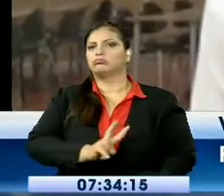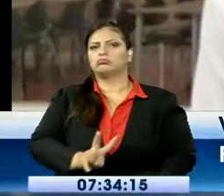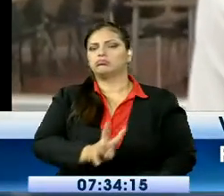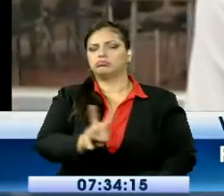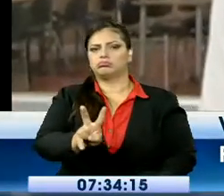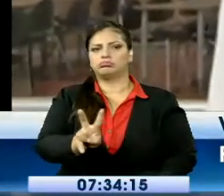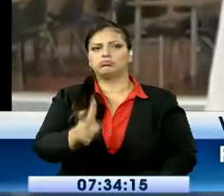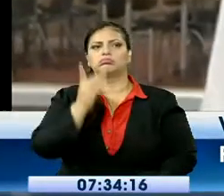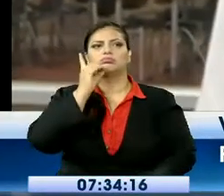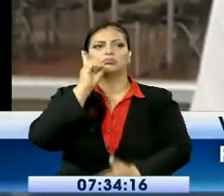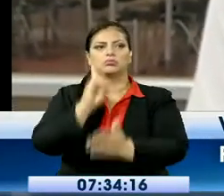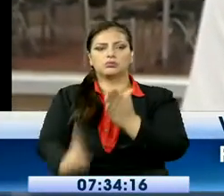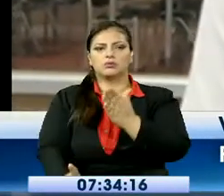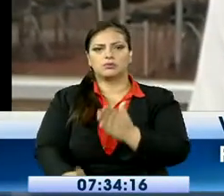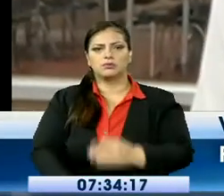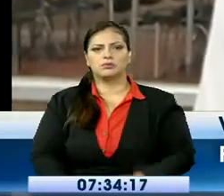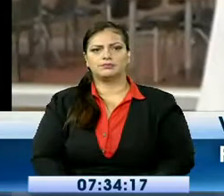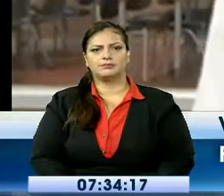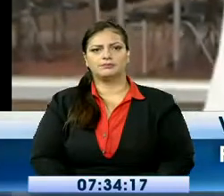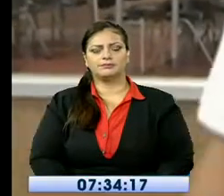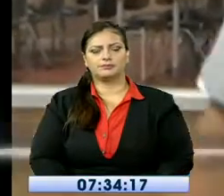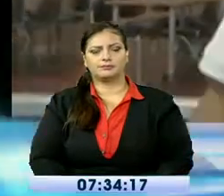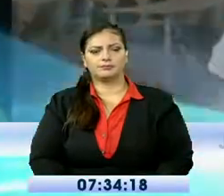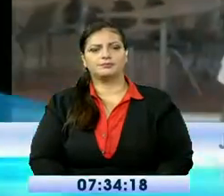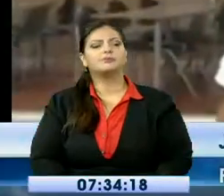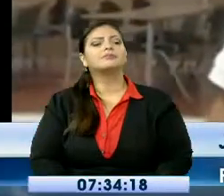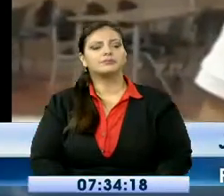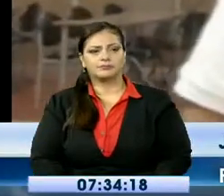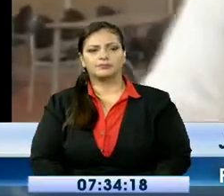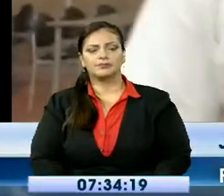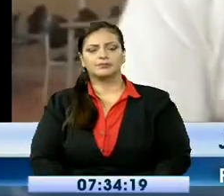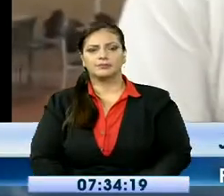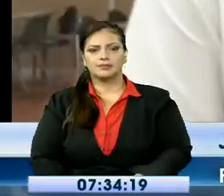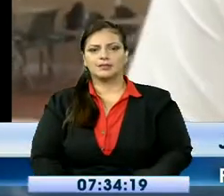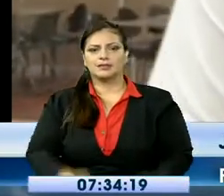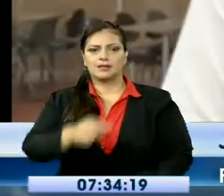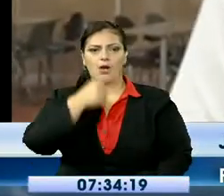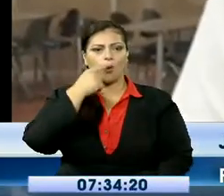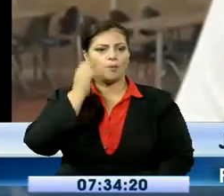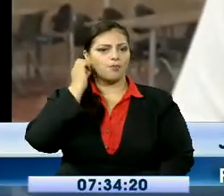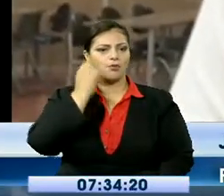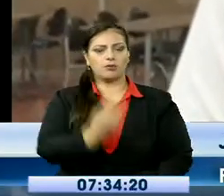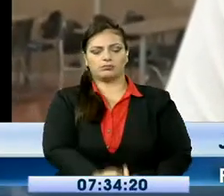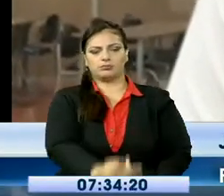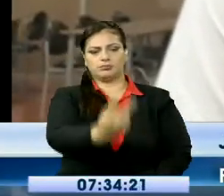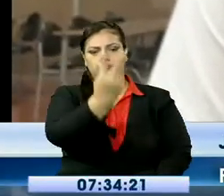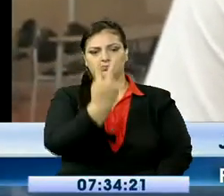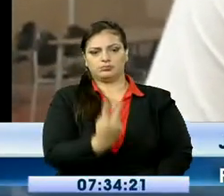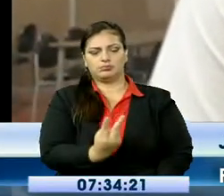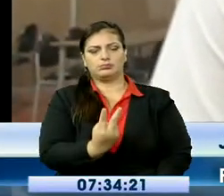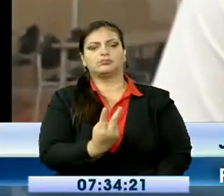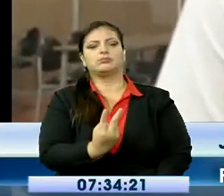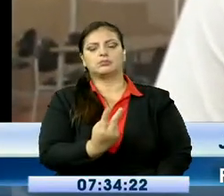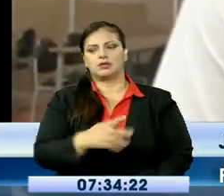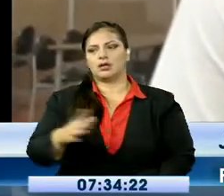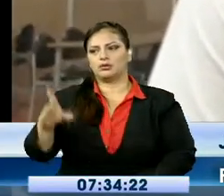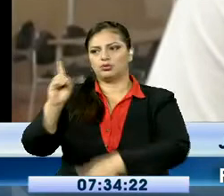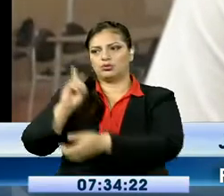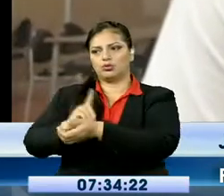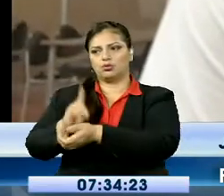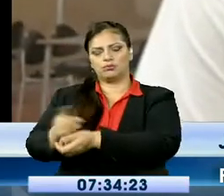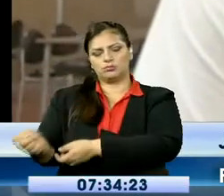personas llegaron aquí a la fiscalía, se dispuso que se le realizara el correspondiente chequeo médico